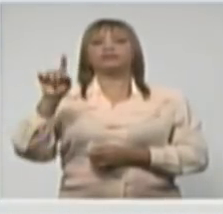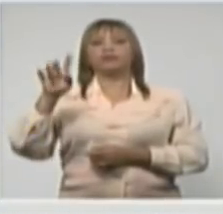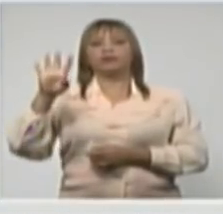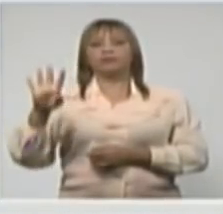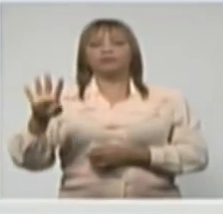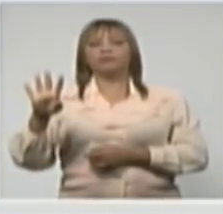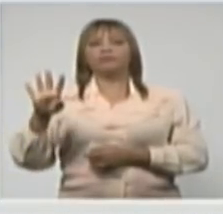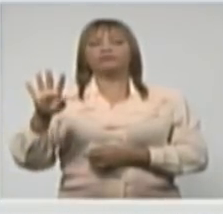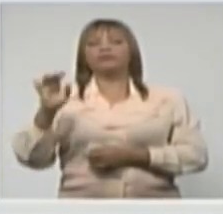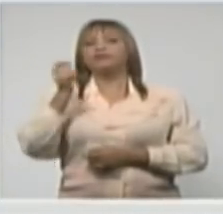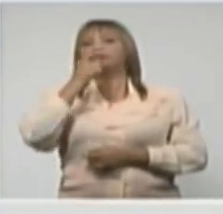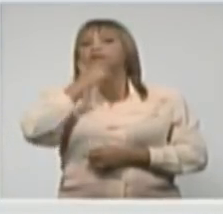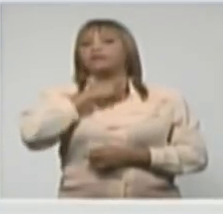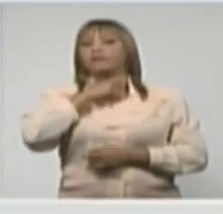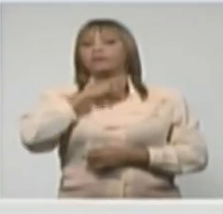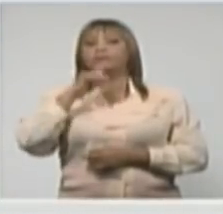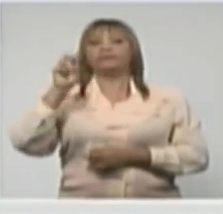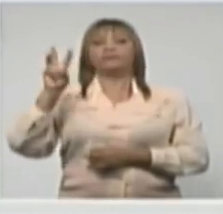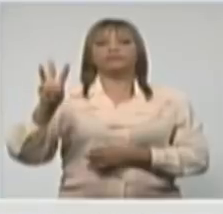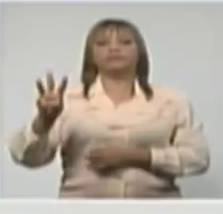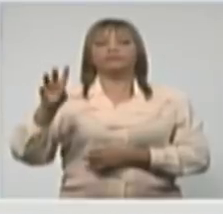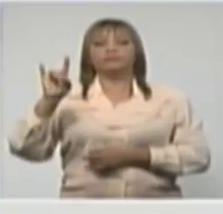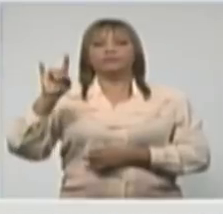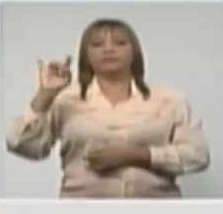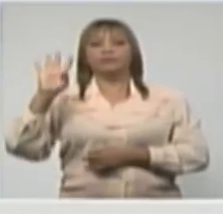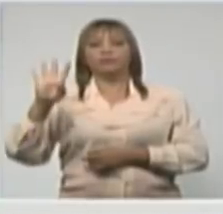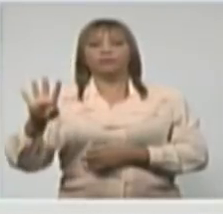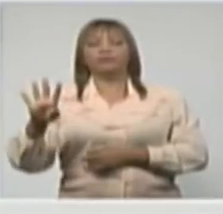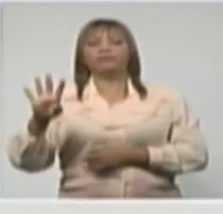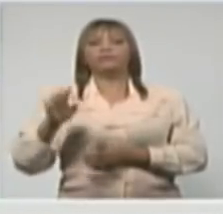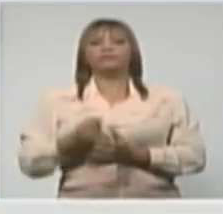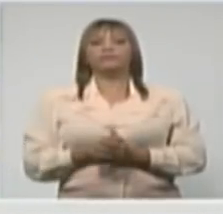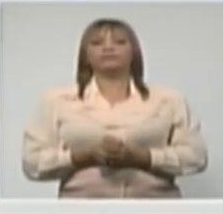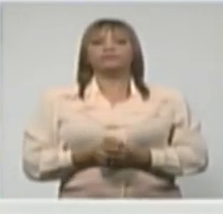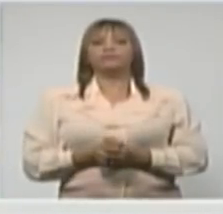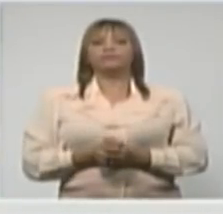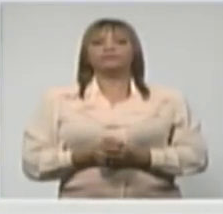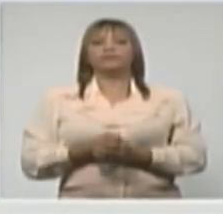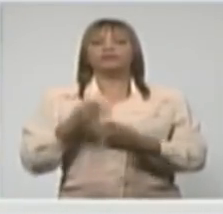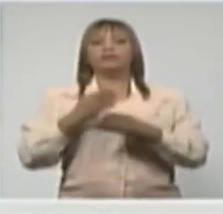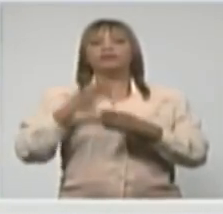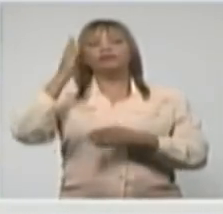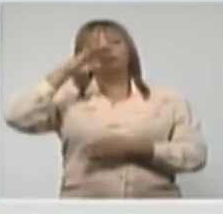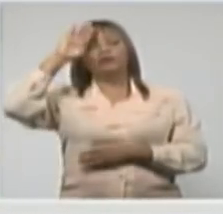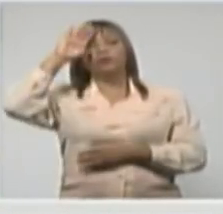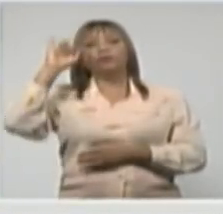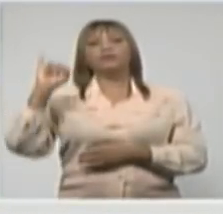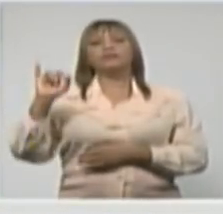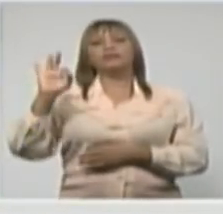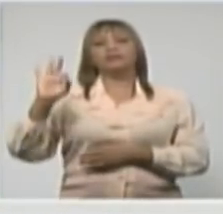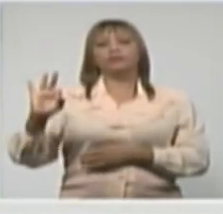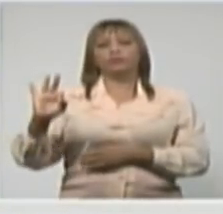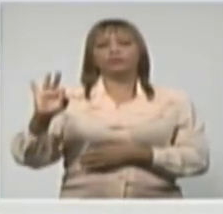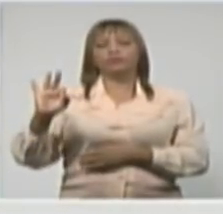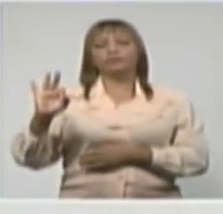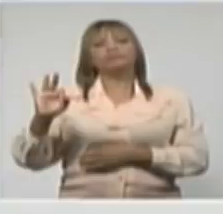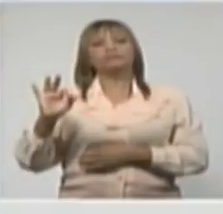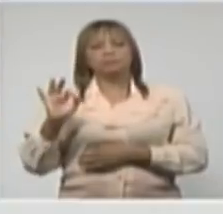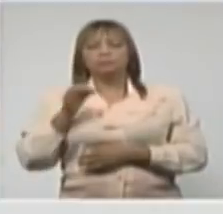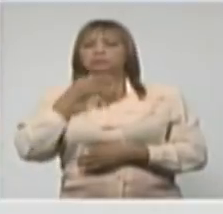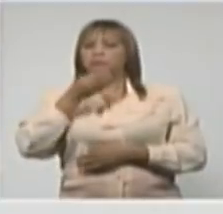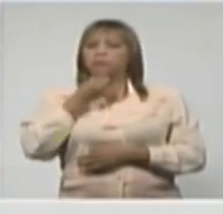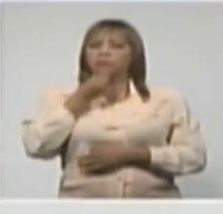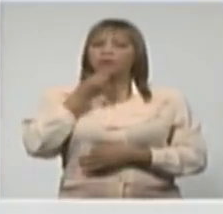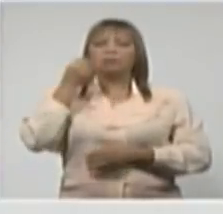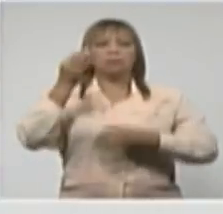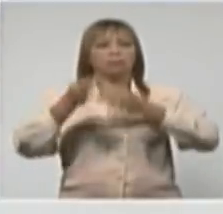de Ávila 394, de Santiago 68, y así pudiéramos mencionar